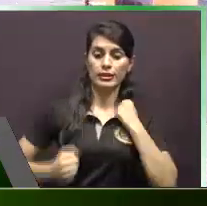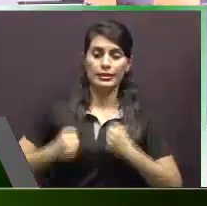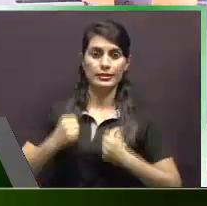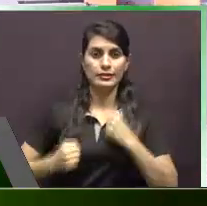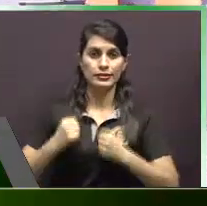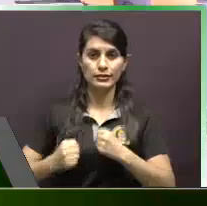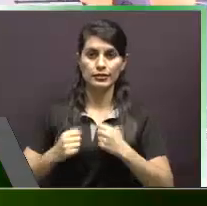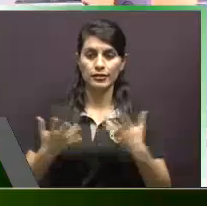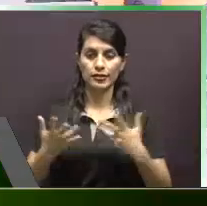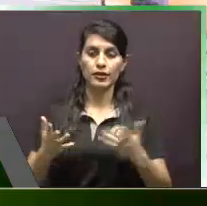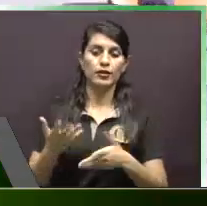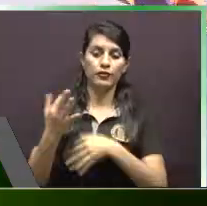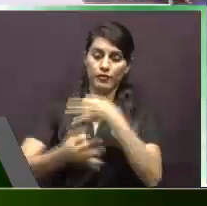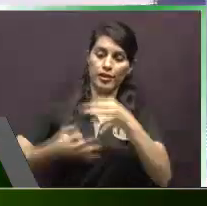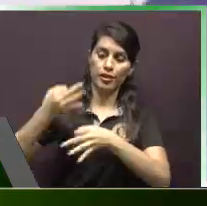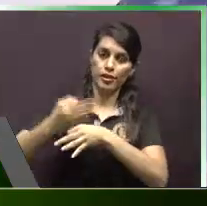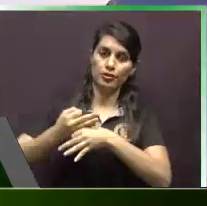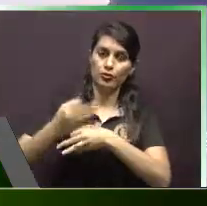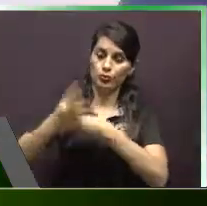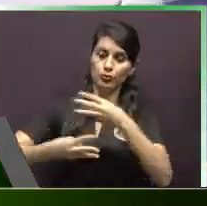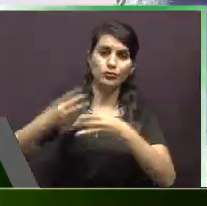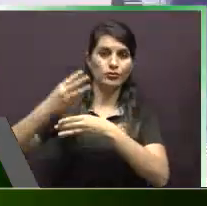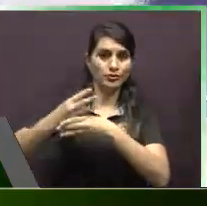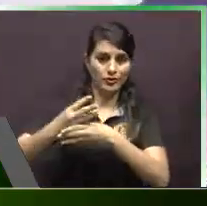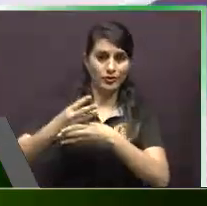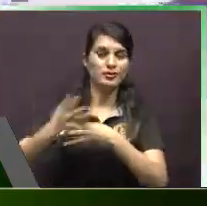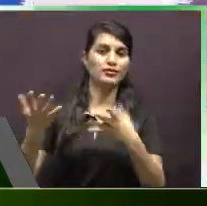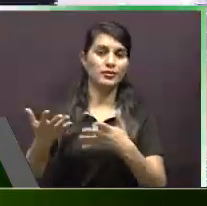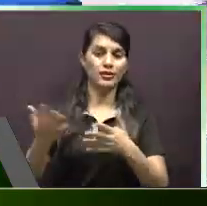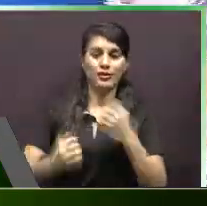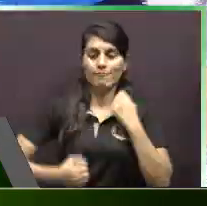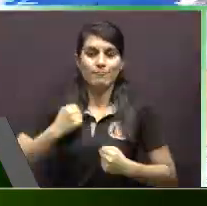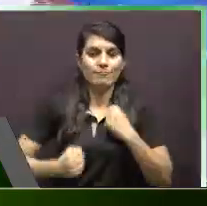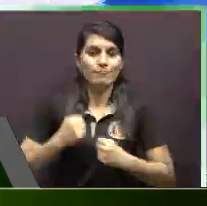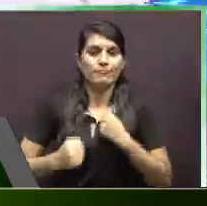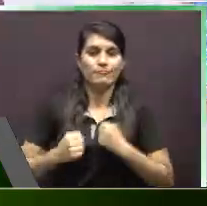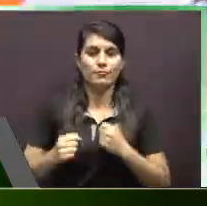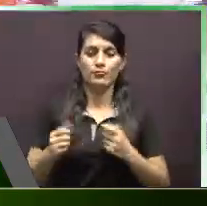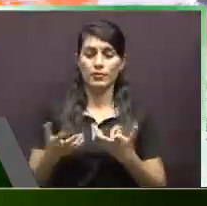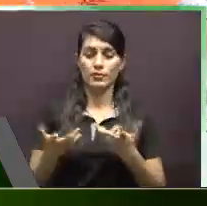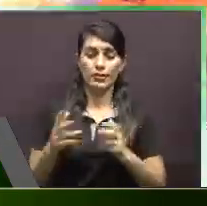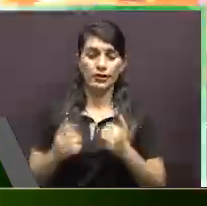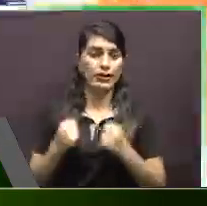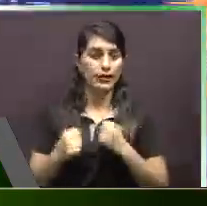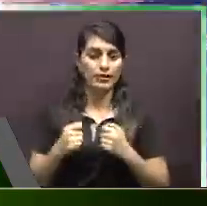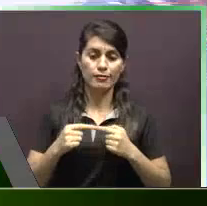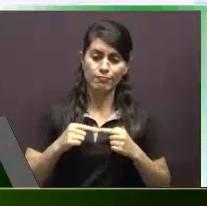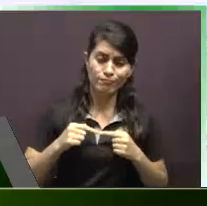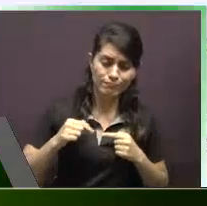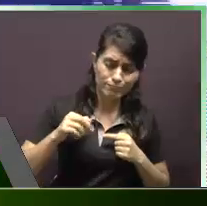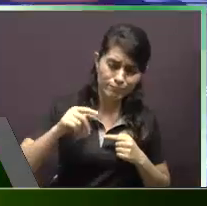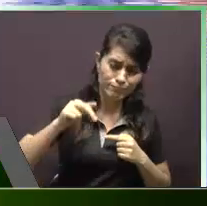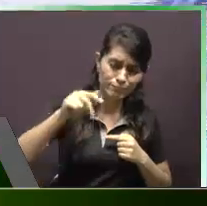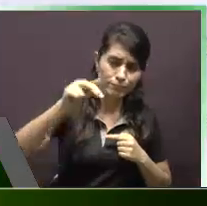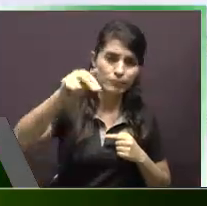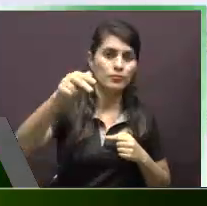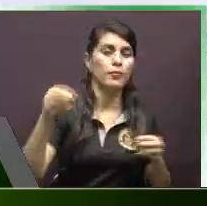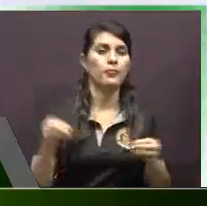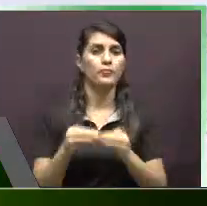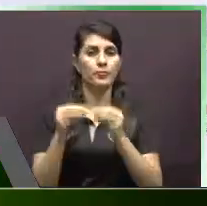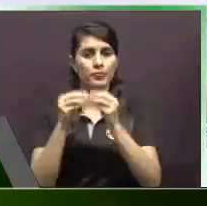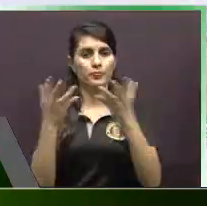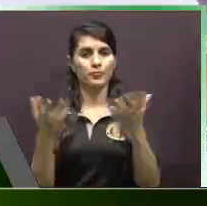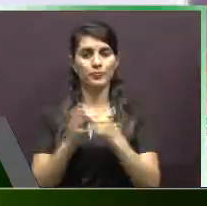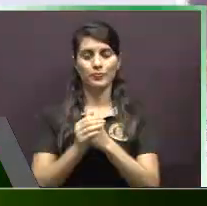de la Federación Hondureña de Atletismo y de la Asociación Mundial de Maratones y Carreras Largas y por ende también de la